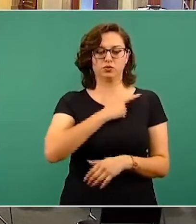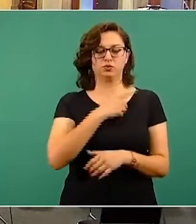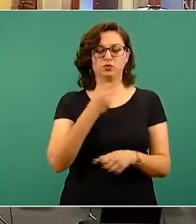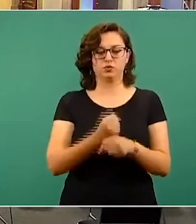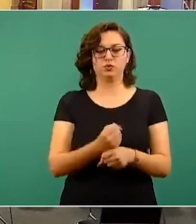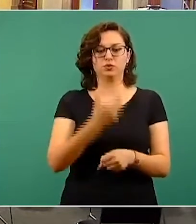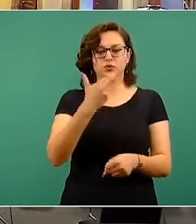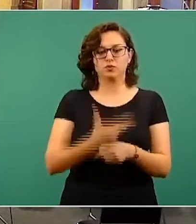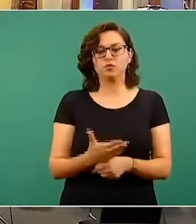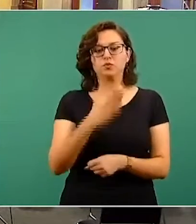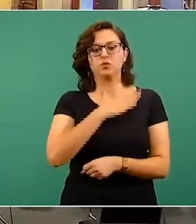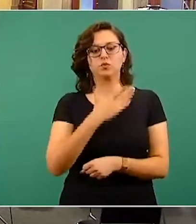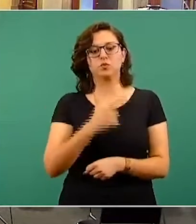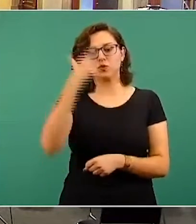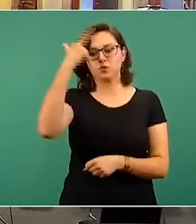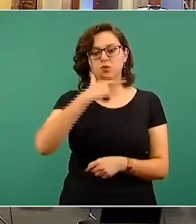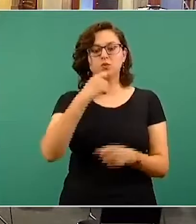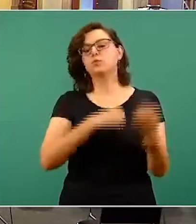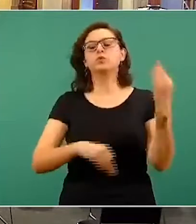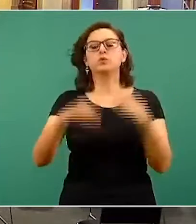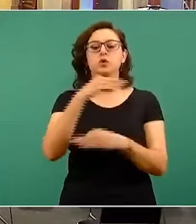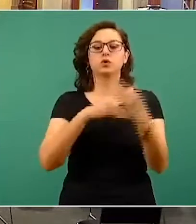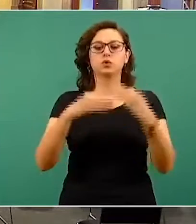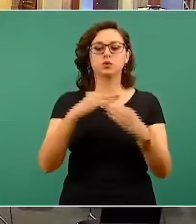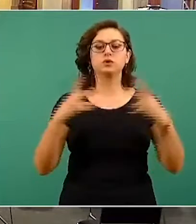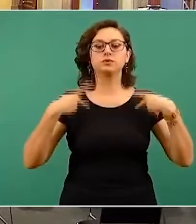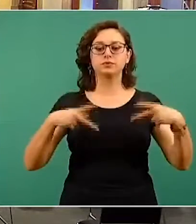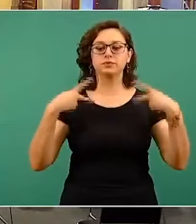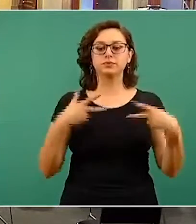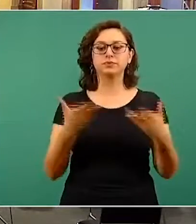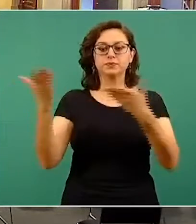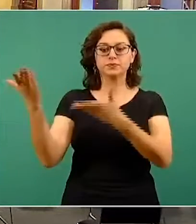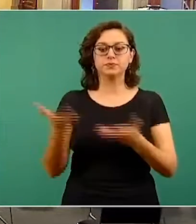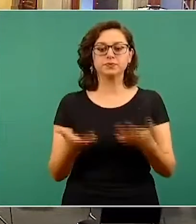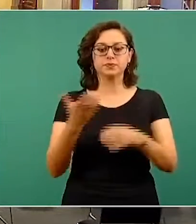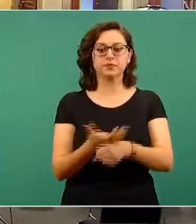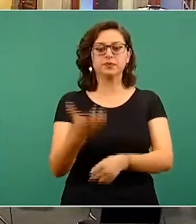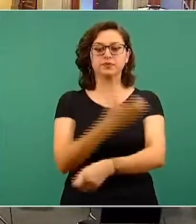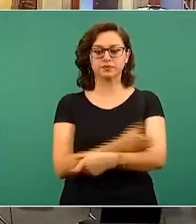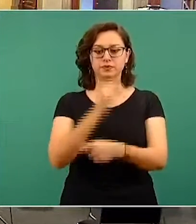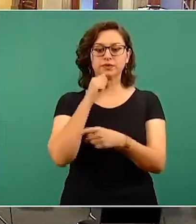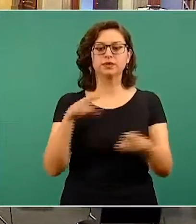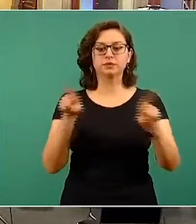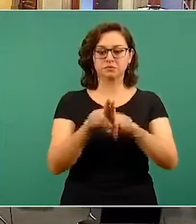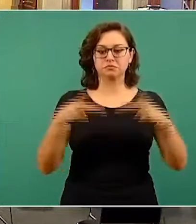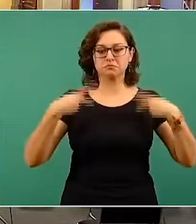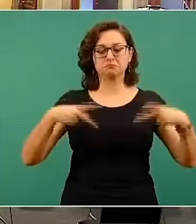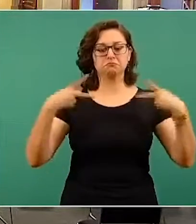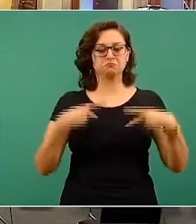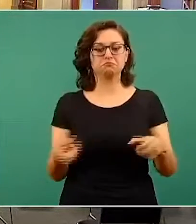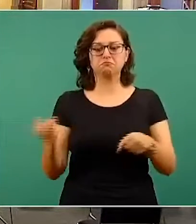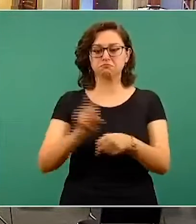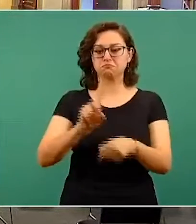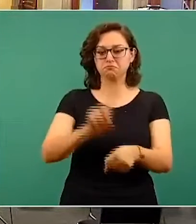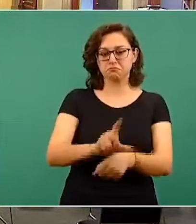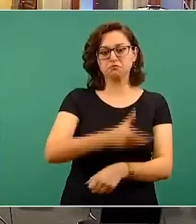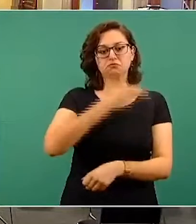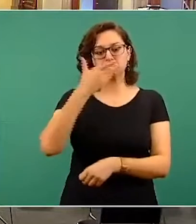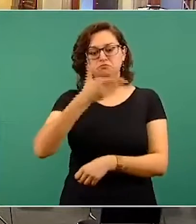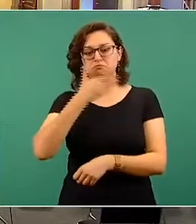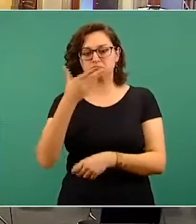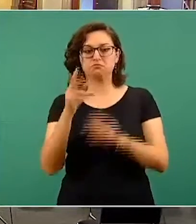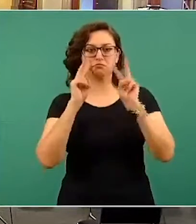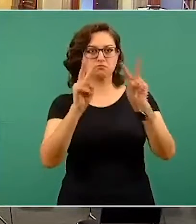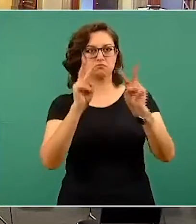2.227.842. Durante el informe técnico diario, el funcionario señaló que 1.765.244 personas se han recuperado de la